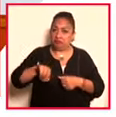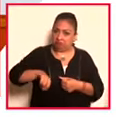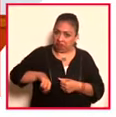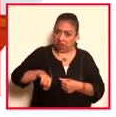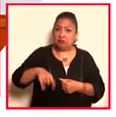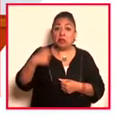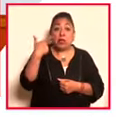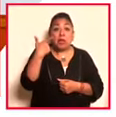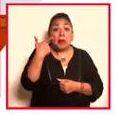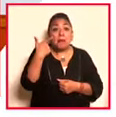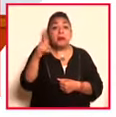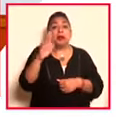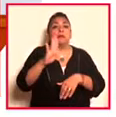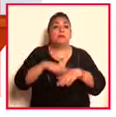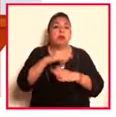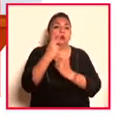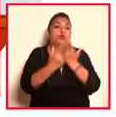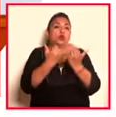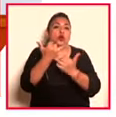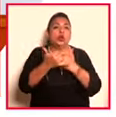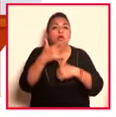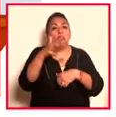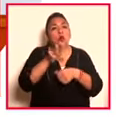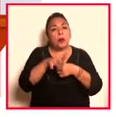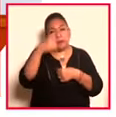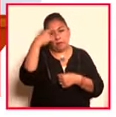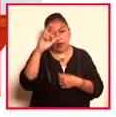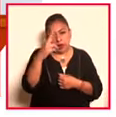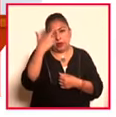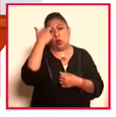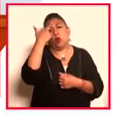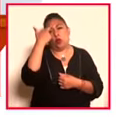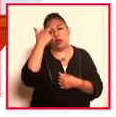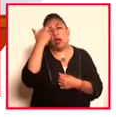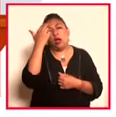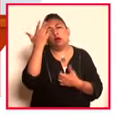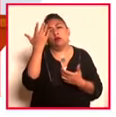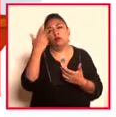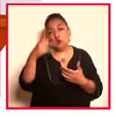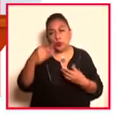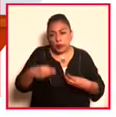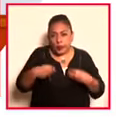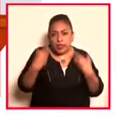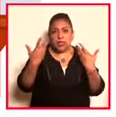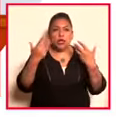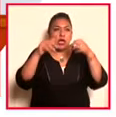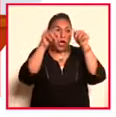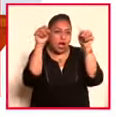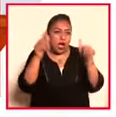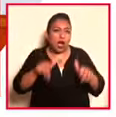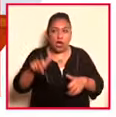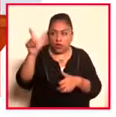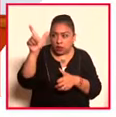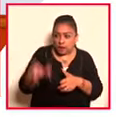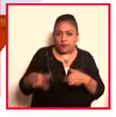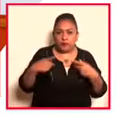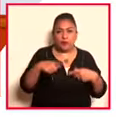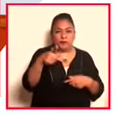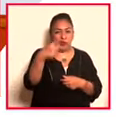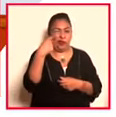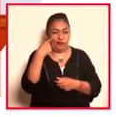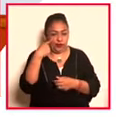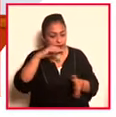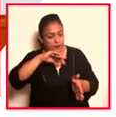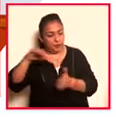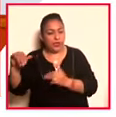veremos qué más proyectos se hacen para recordarlo y tener presente su vida, su figura y su obra. Fíjense que el Instituto Cultural Mexicano